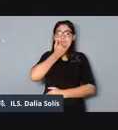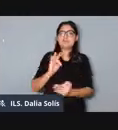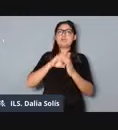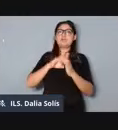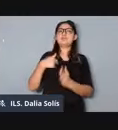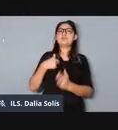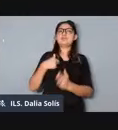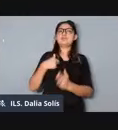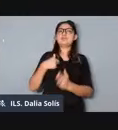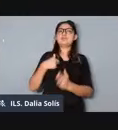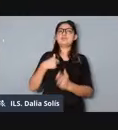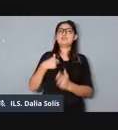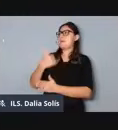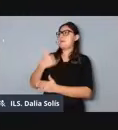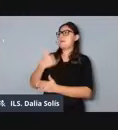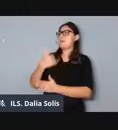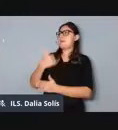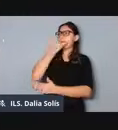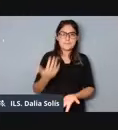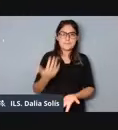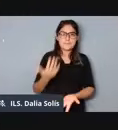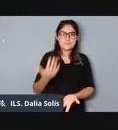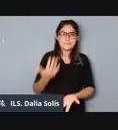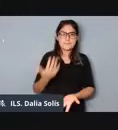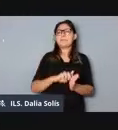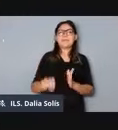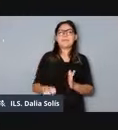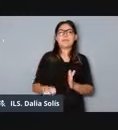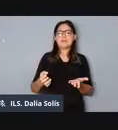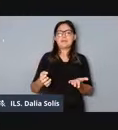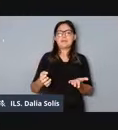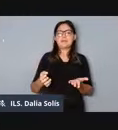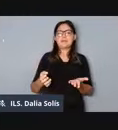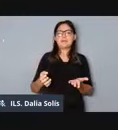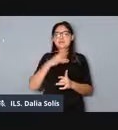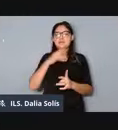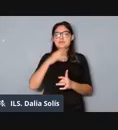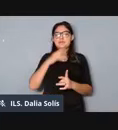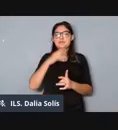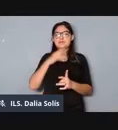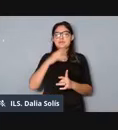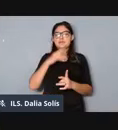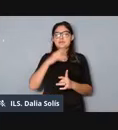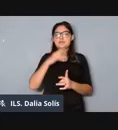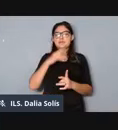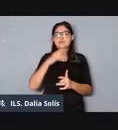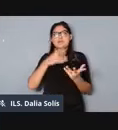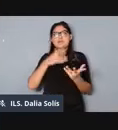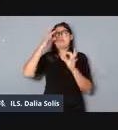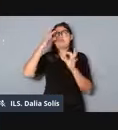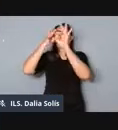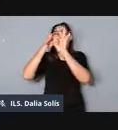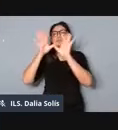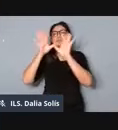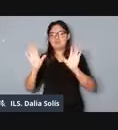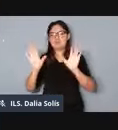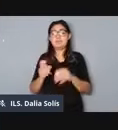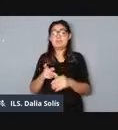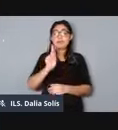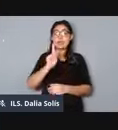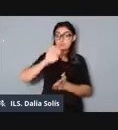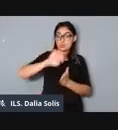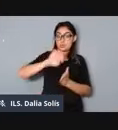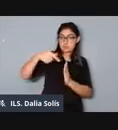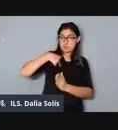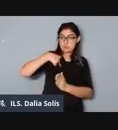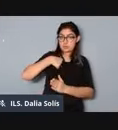cosmovisionaria, ¿no?, espiritual, pero no tengo la capacidad, porque tengo vergüenza, de ir a pedirle perdón a la persona